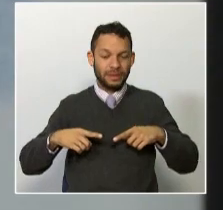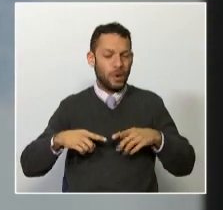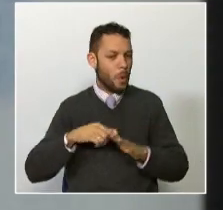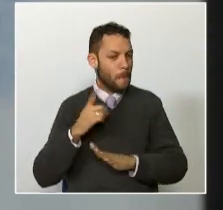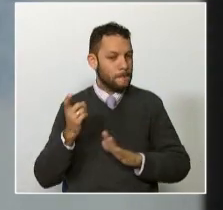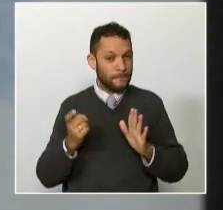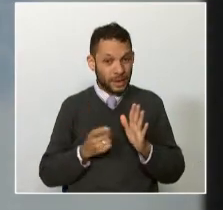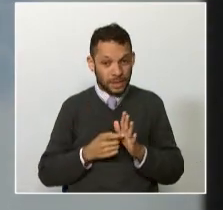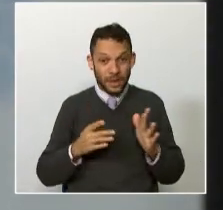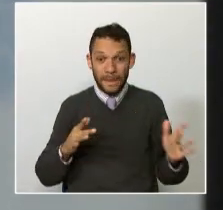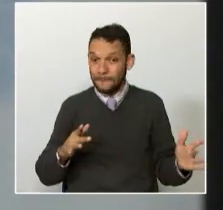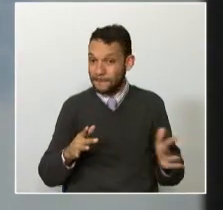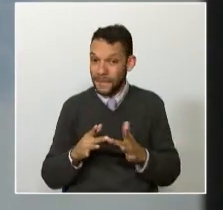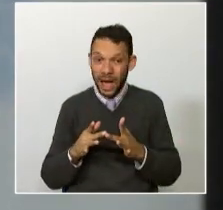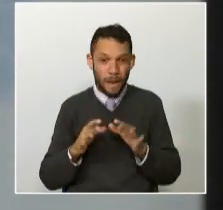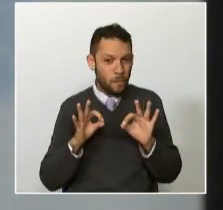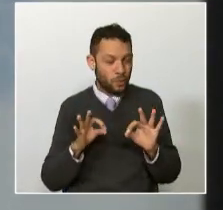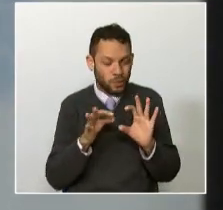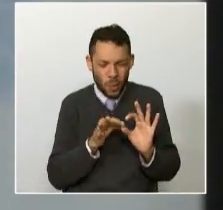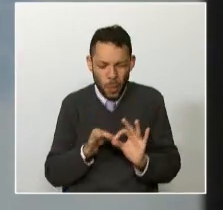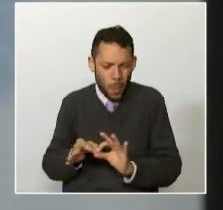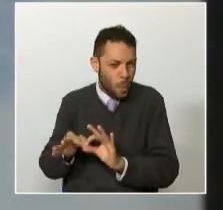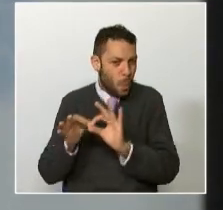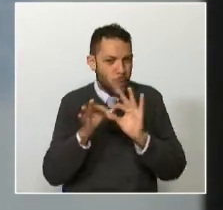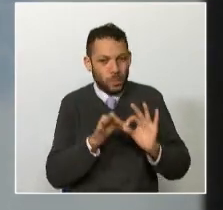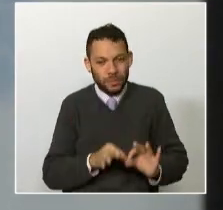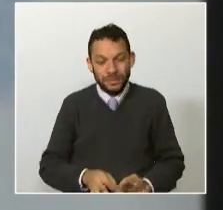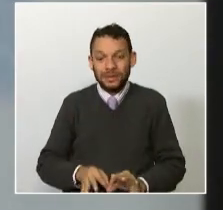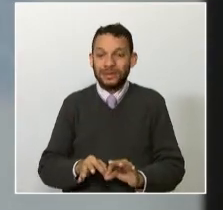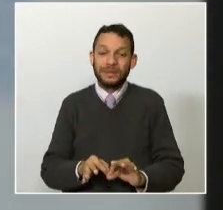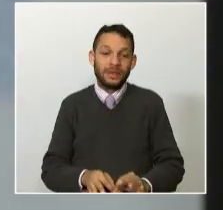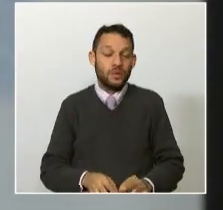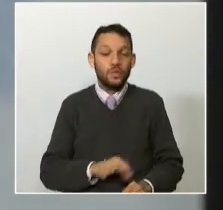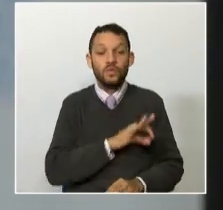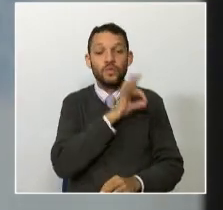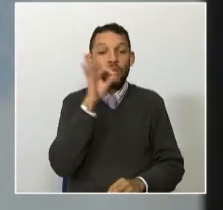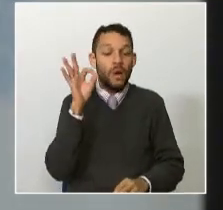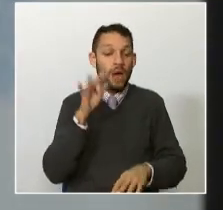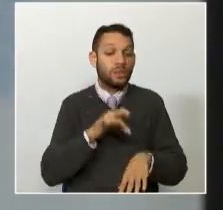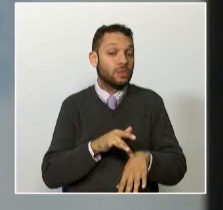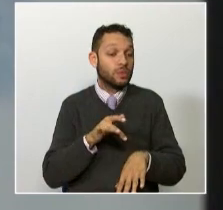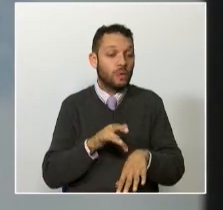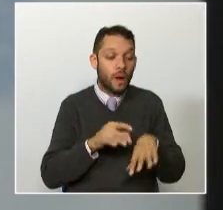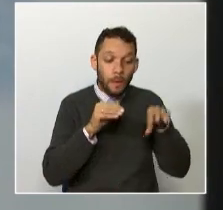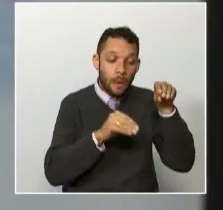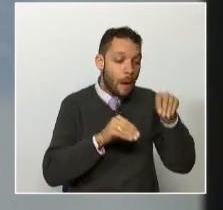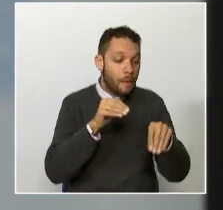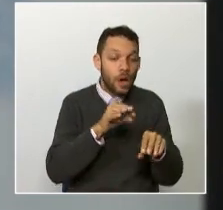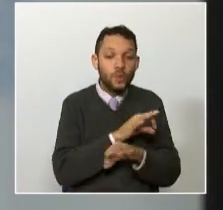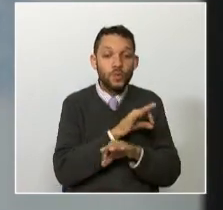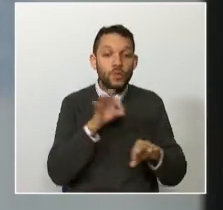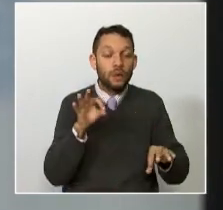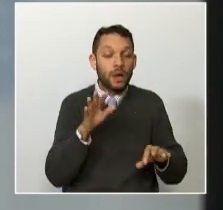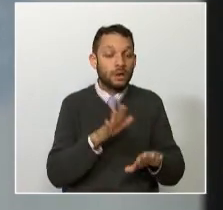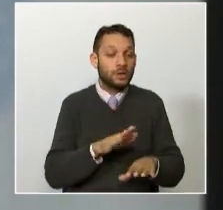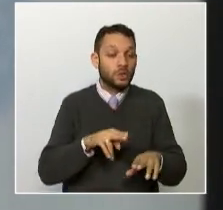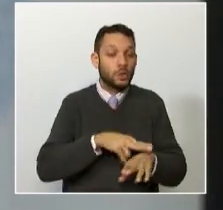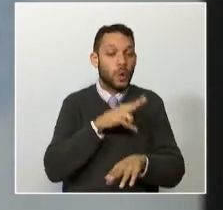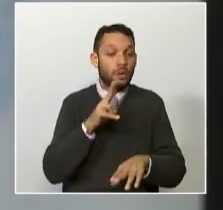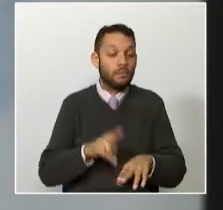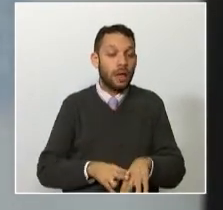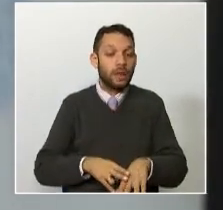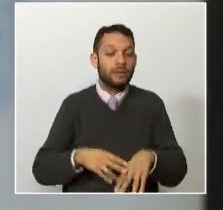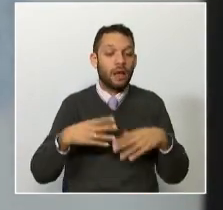Entonces miren la conexión que tenemos también con esta parte anterior y nunca la tocamos, porque pensamos que esta parte solamente es para la